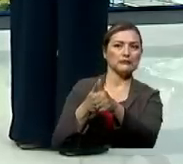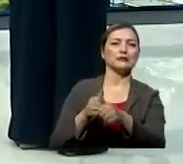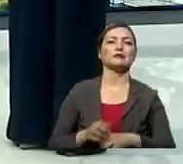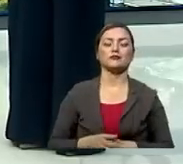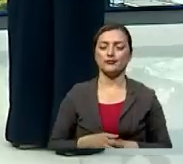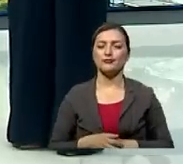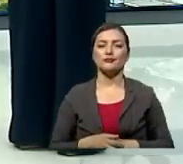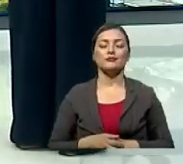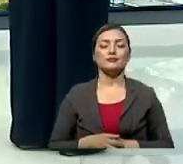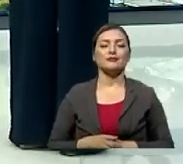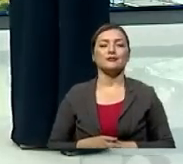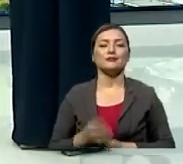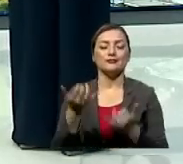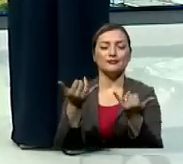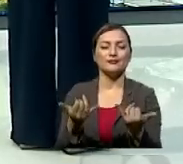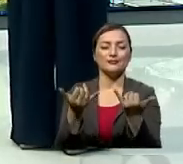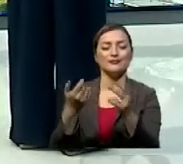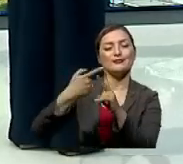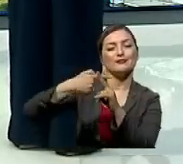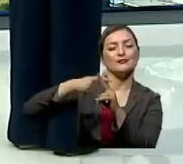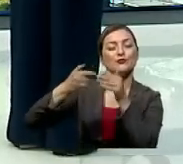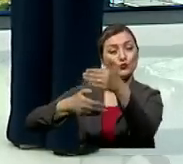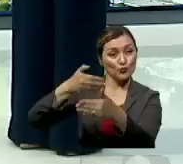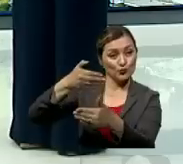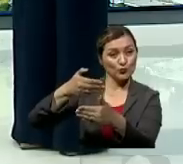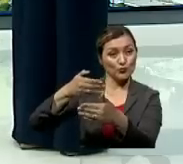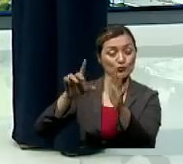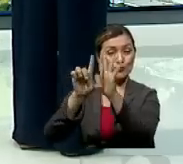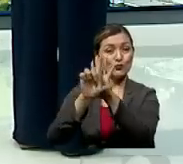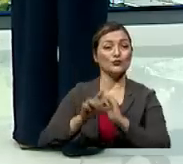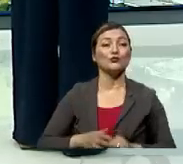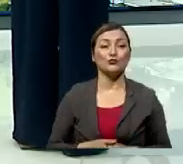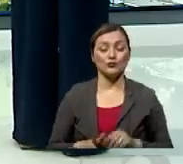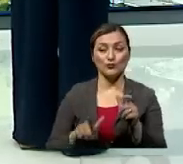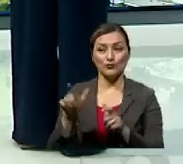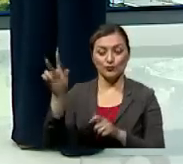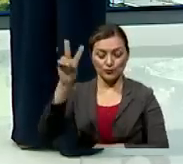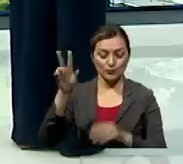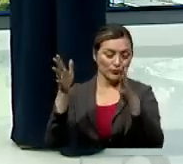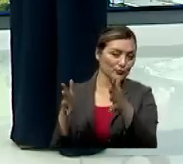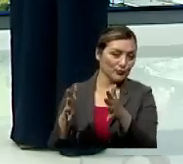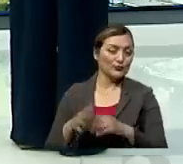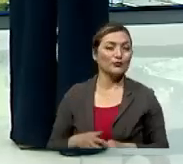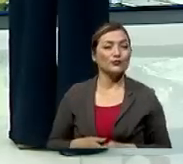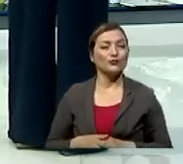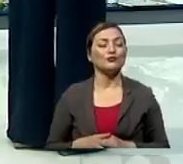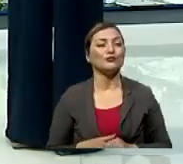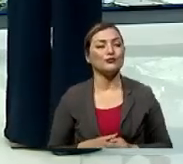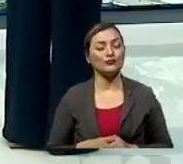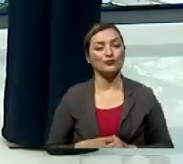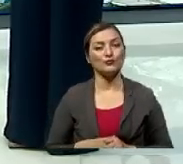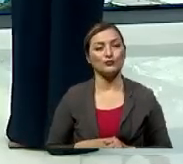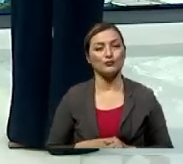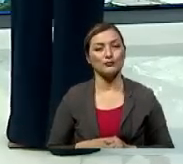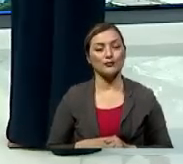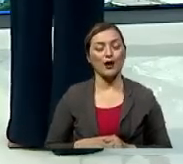lo habíamos escuchado, hoy inició este proceso de regularización para los ciudadanos venezolanos. En nuestras siguientes emisiones seguramente les